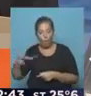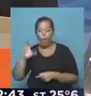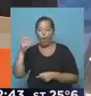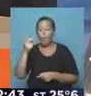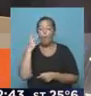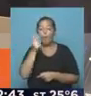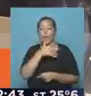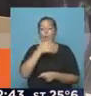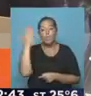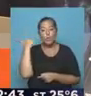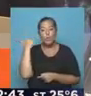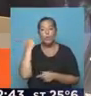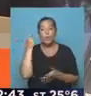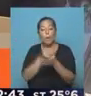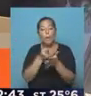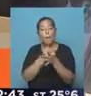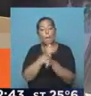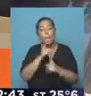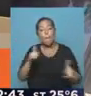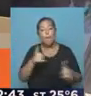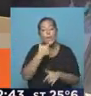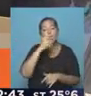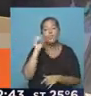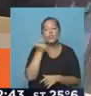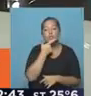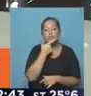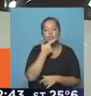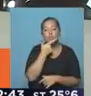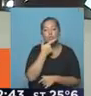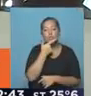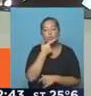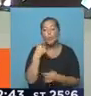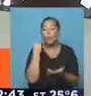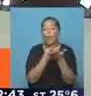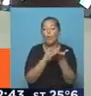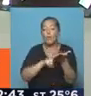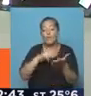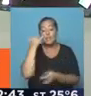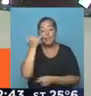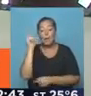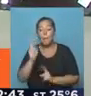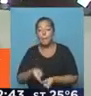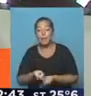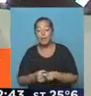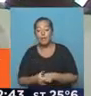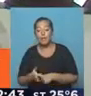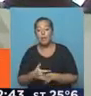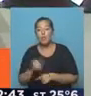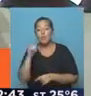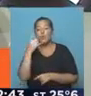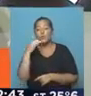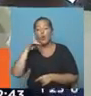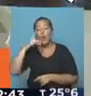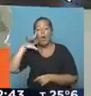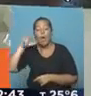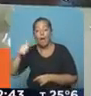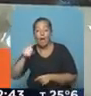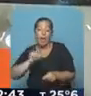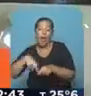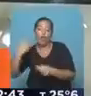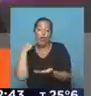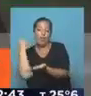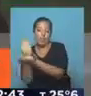2014 se financia las campañas de Juan Manuel Santos para la la reelección y de Óscar zuluaga que era el candidato opositor